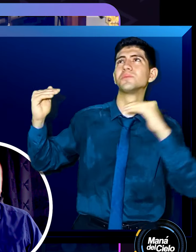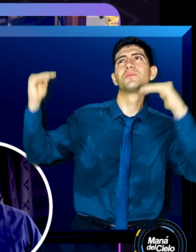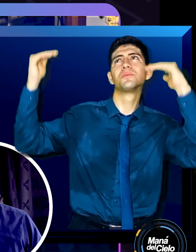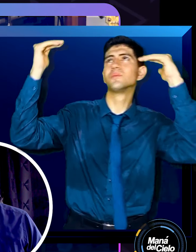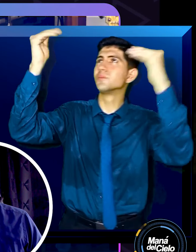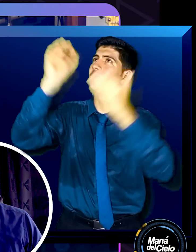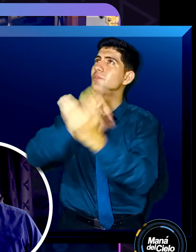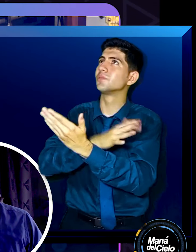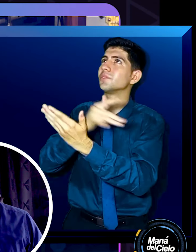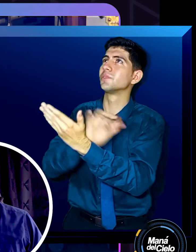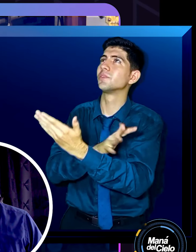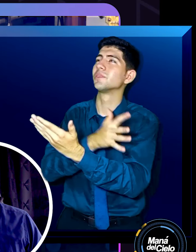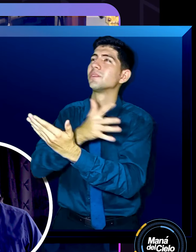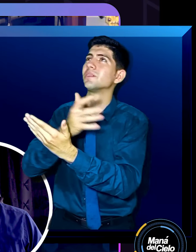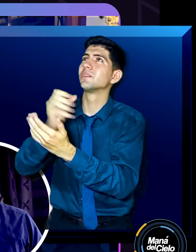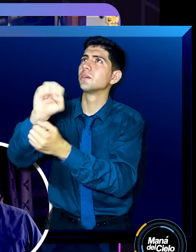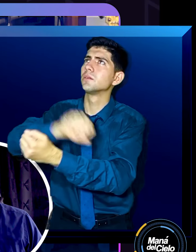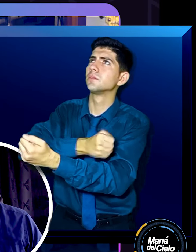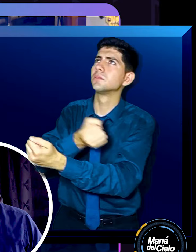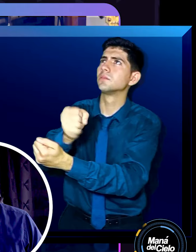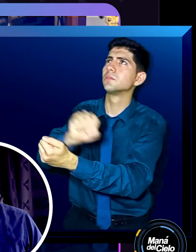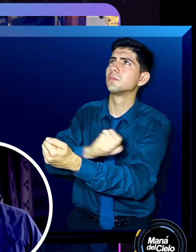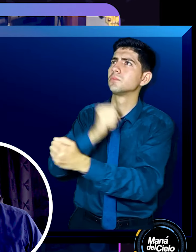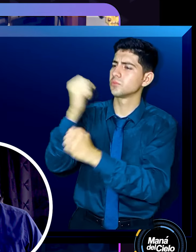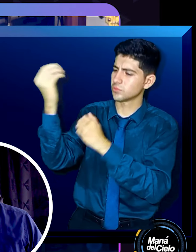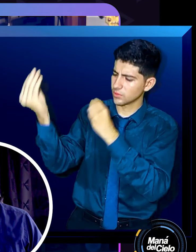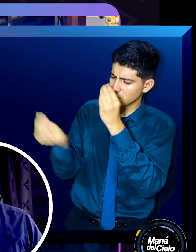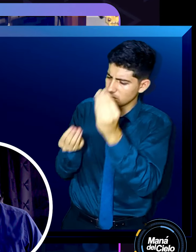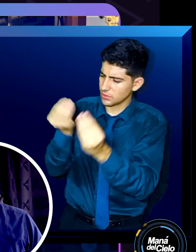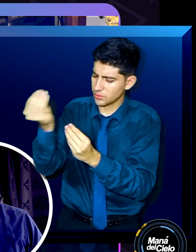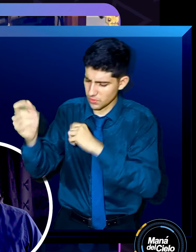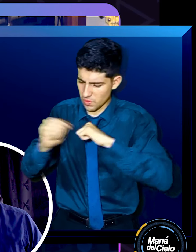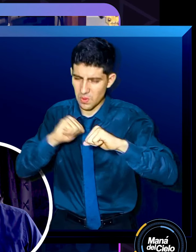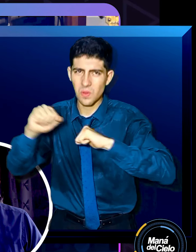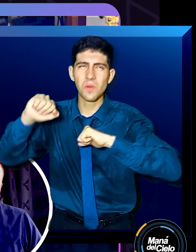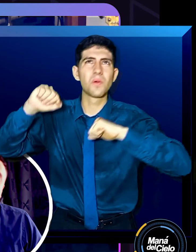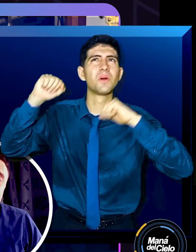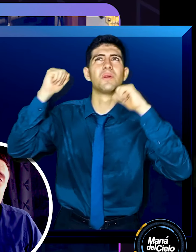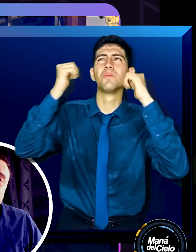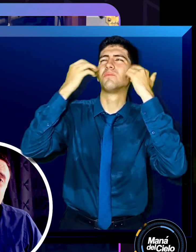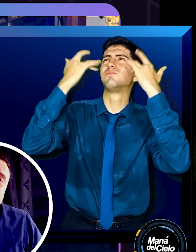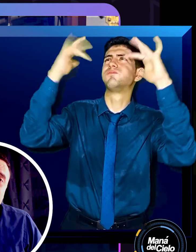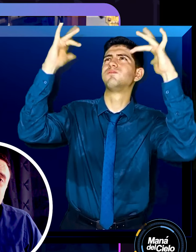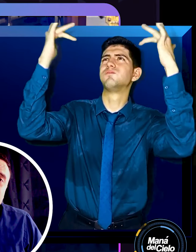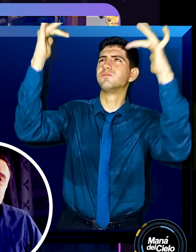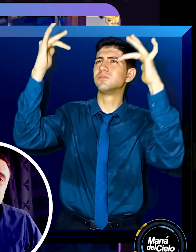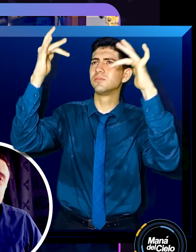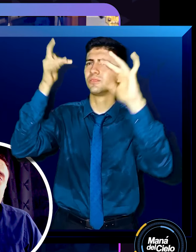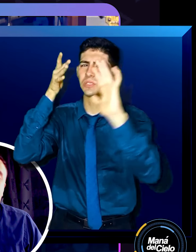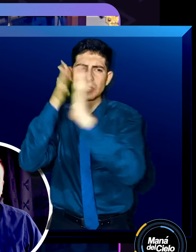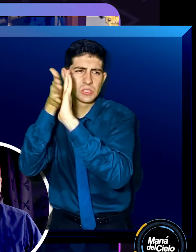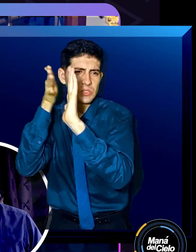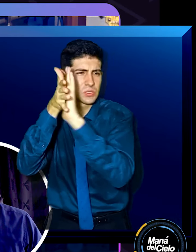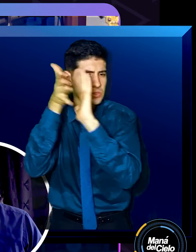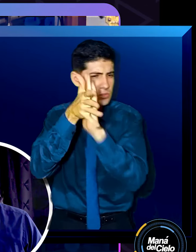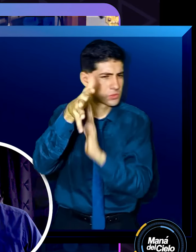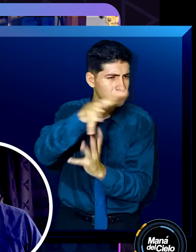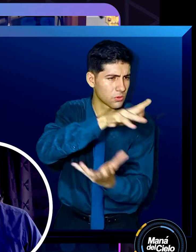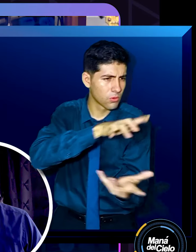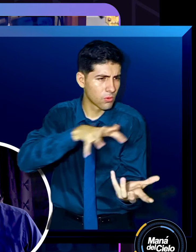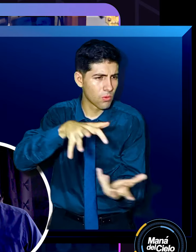engrandecido. Cantad salmos a Jehová, porque ha hecho cosas magníficas. Se ha sabido esto por toda la